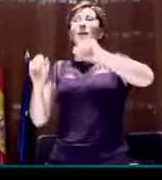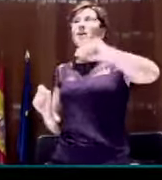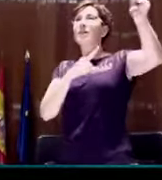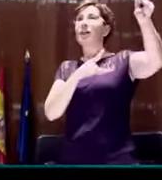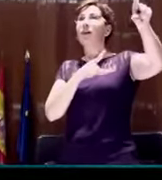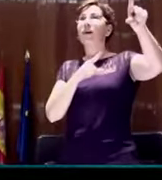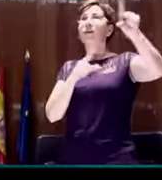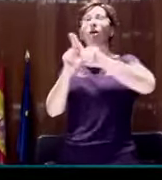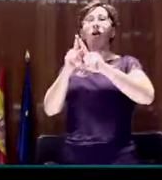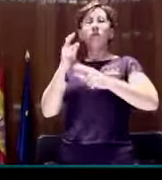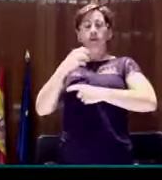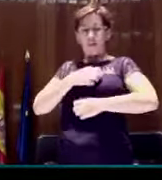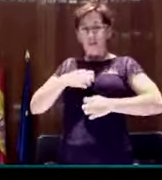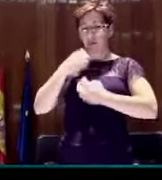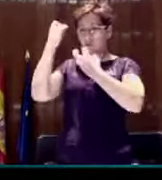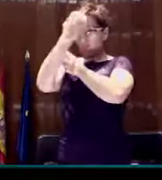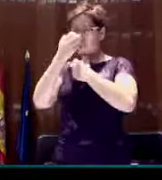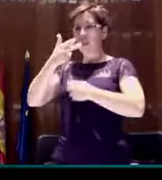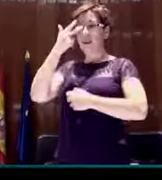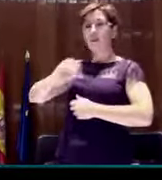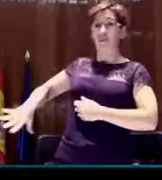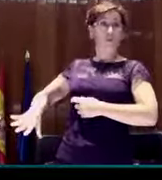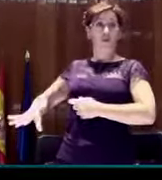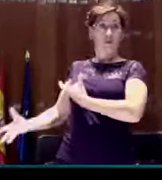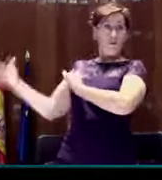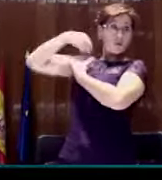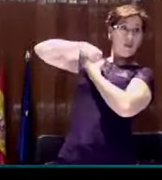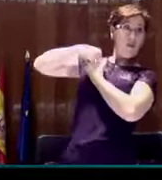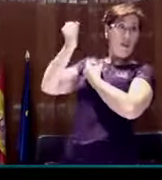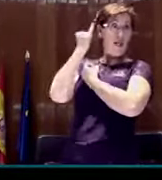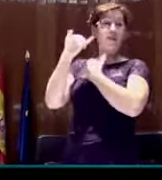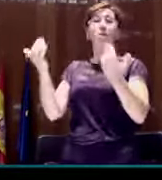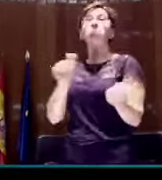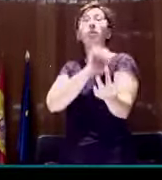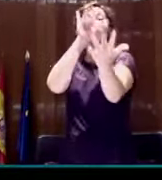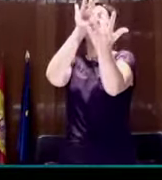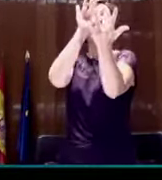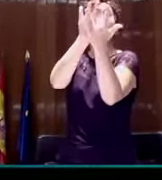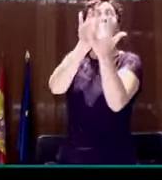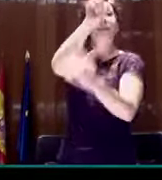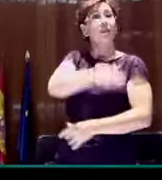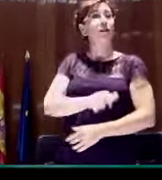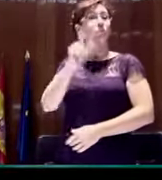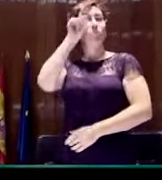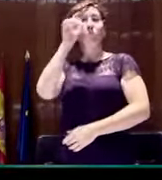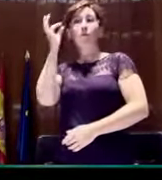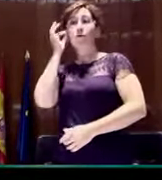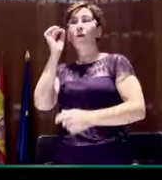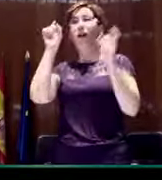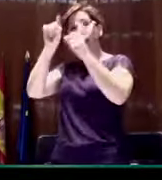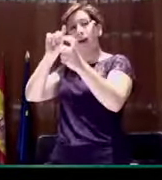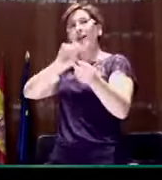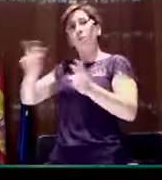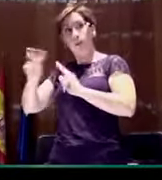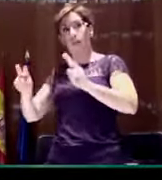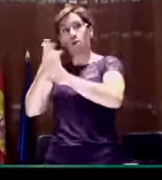sus inquietudes y sus intereses, y allí en Islandia entré en contacto con la profesora que daba interpretación de lengua de signos, que era la que llevaba el